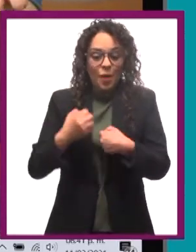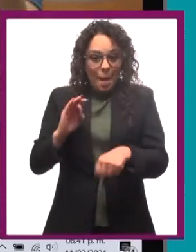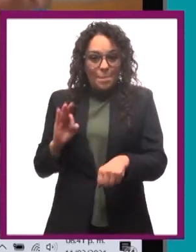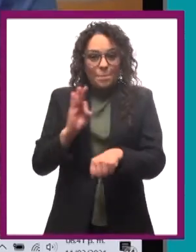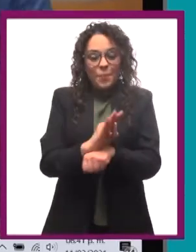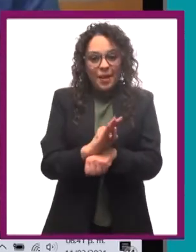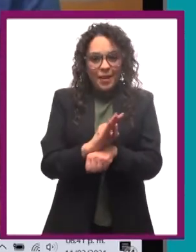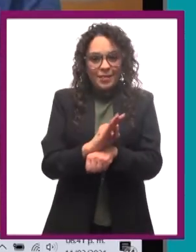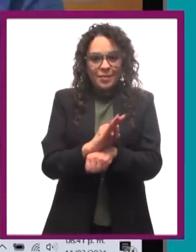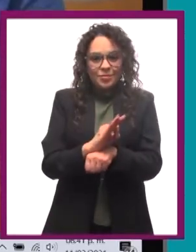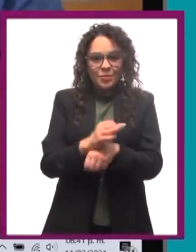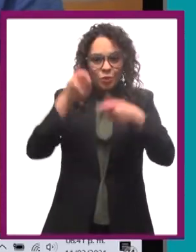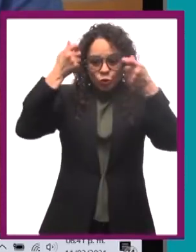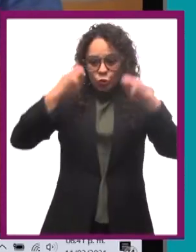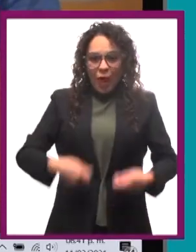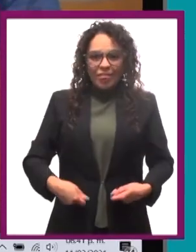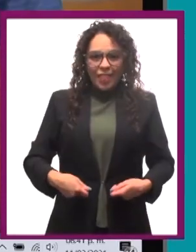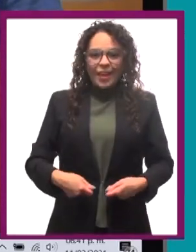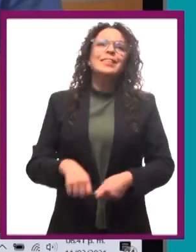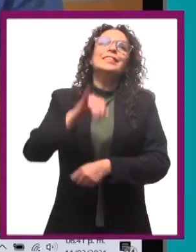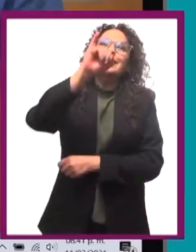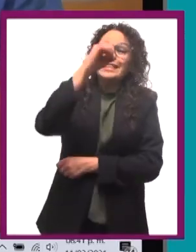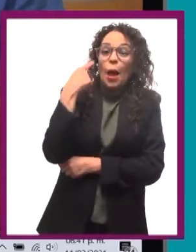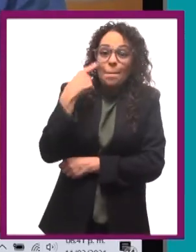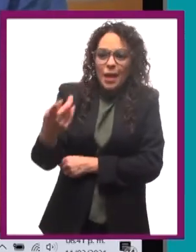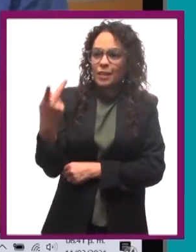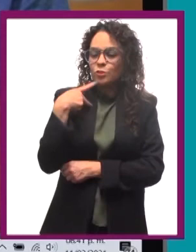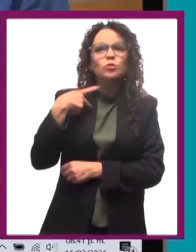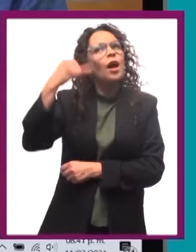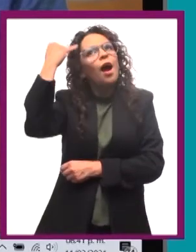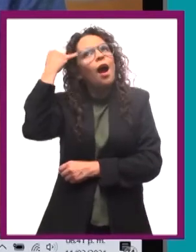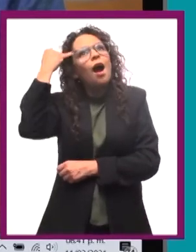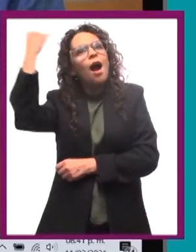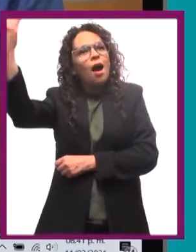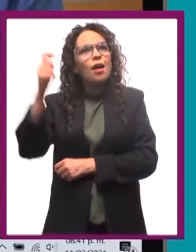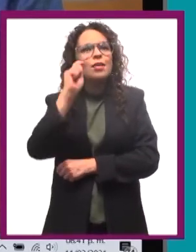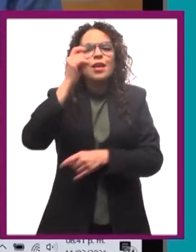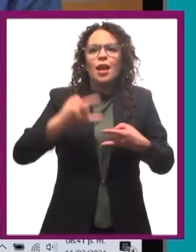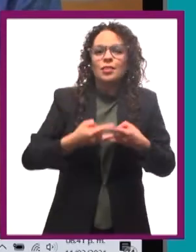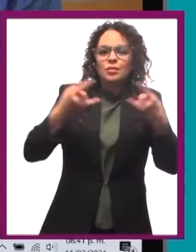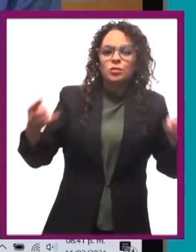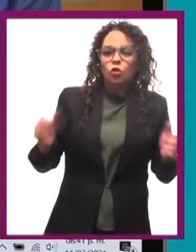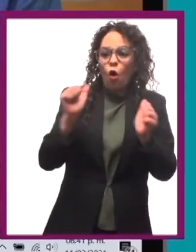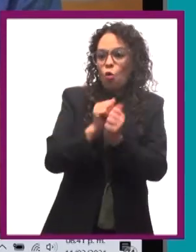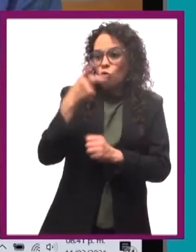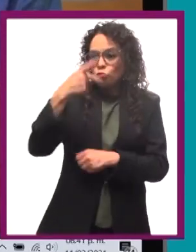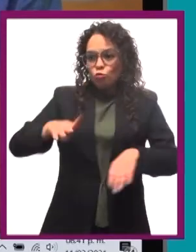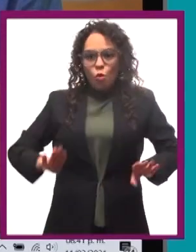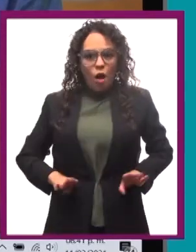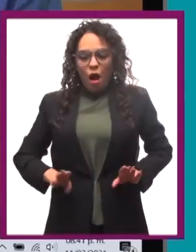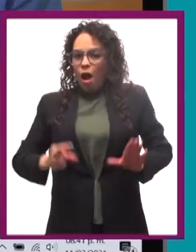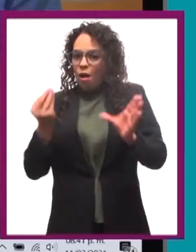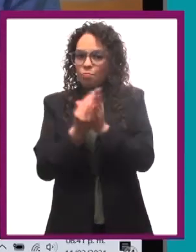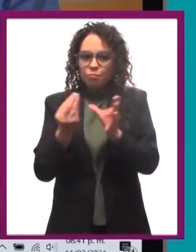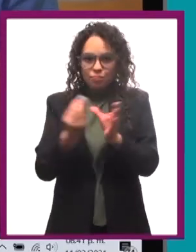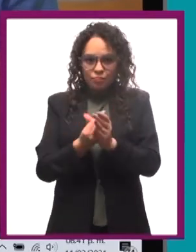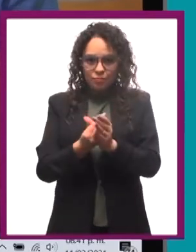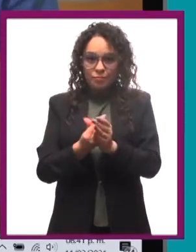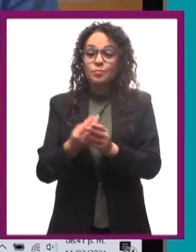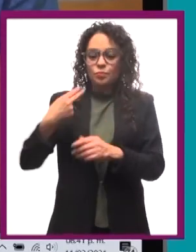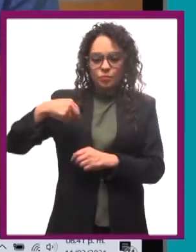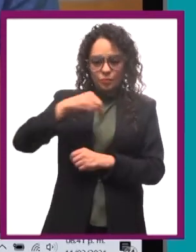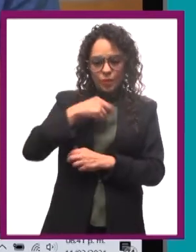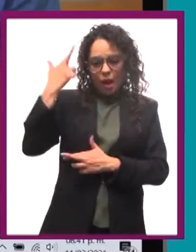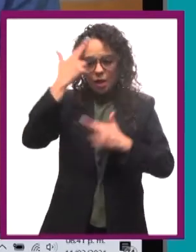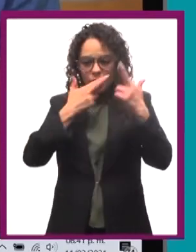suéter protector. ¡Un suéter protector! ¿Ves? Juntos inventamos una ficción con sus propias características. Y si revisamos